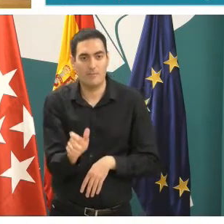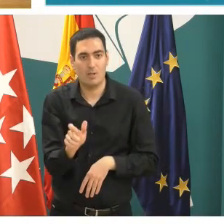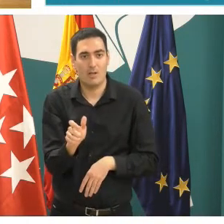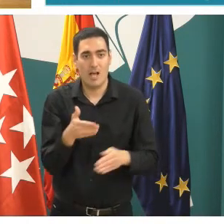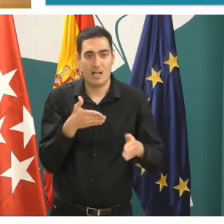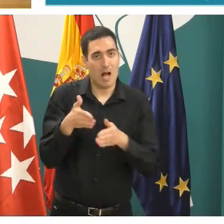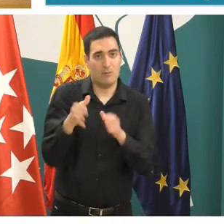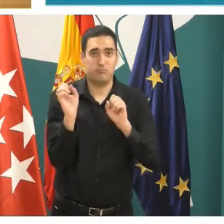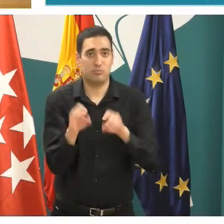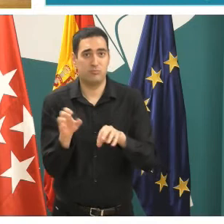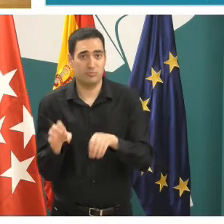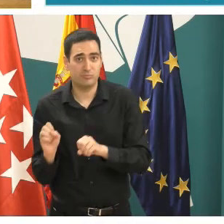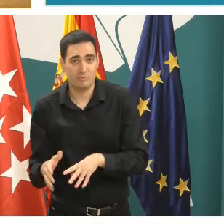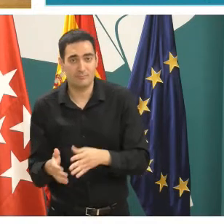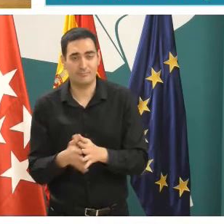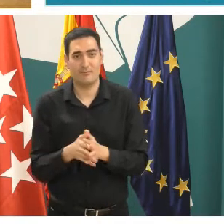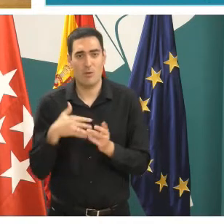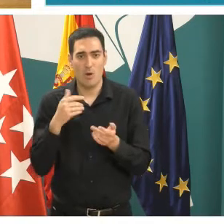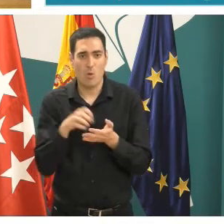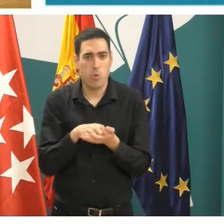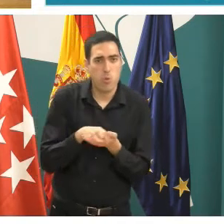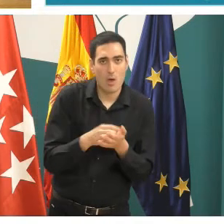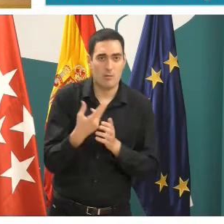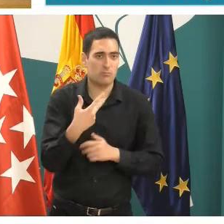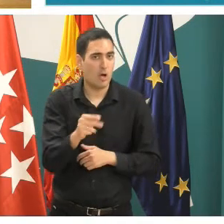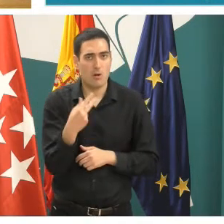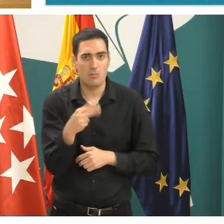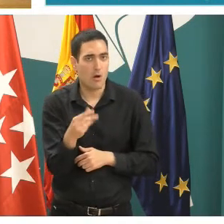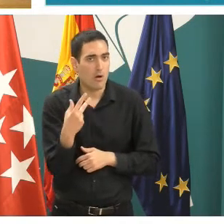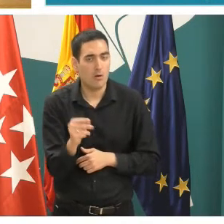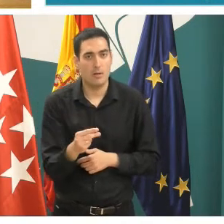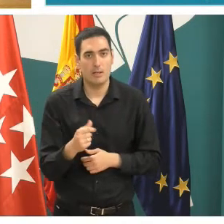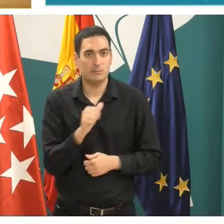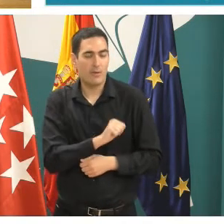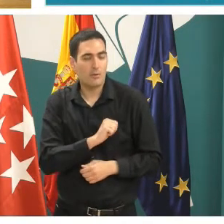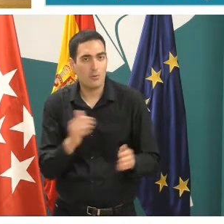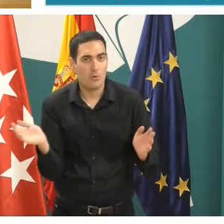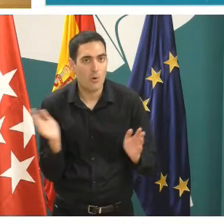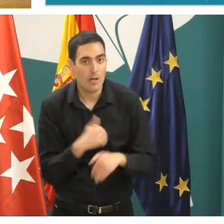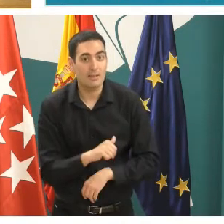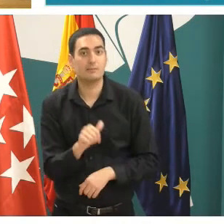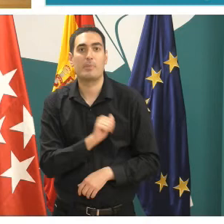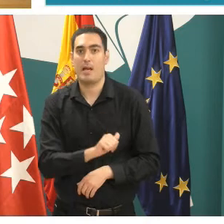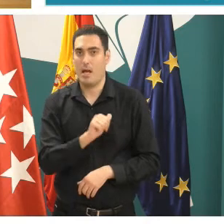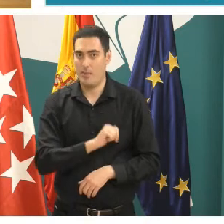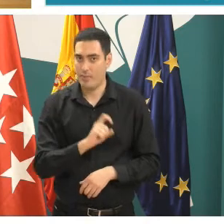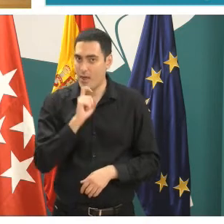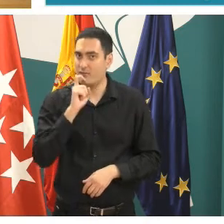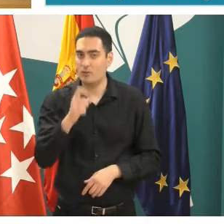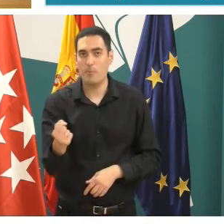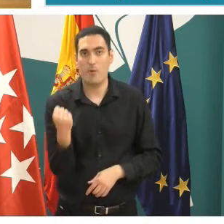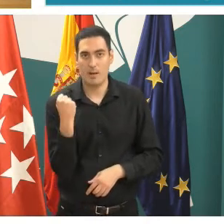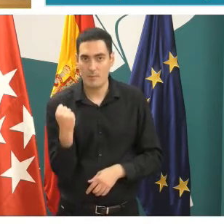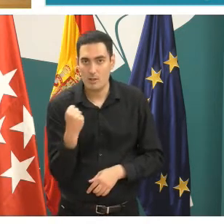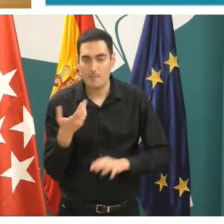camino, la incertidumbre, la negación, la desesperanza, la esperanza, el empoderamiento,